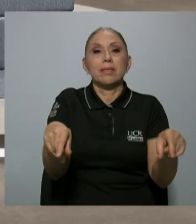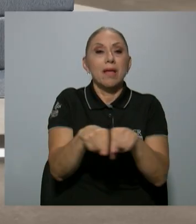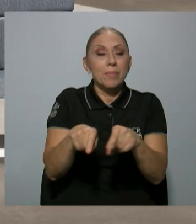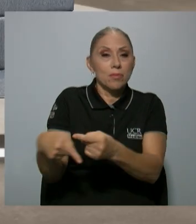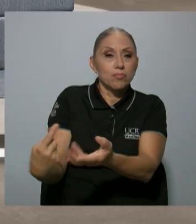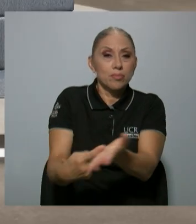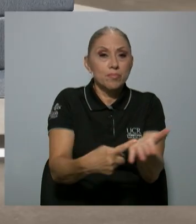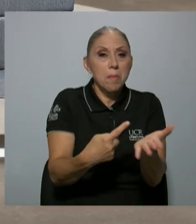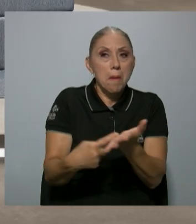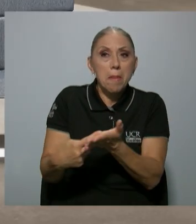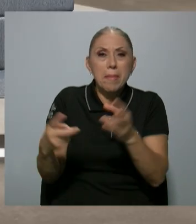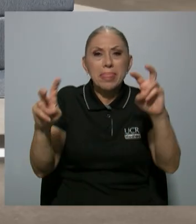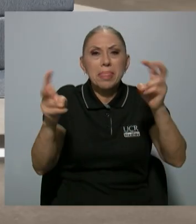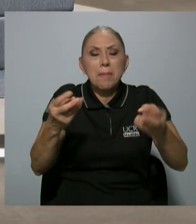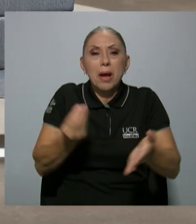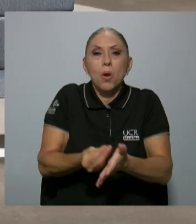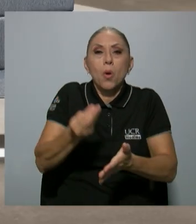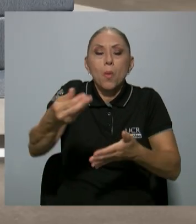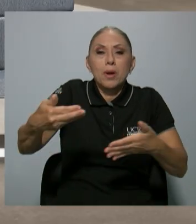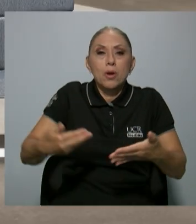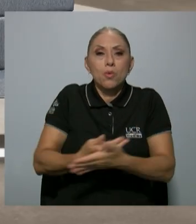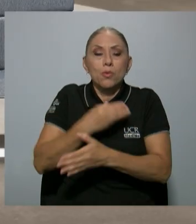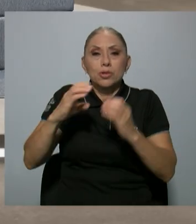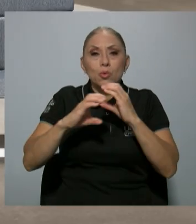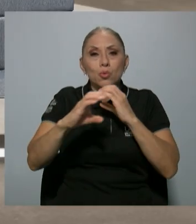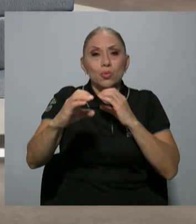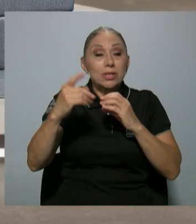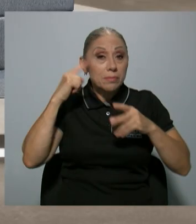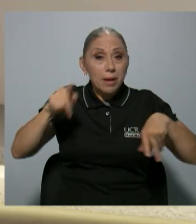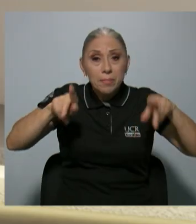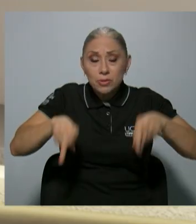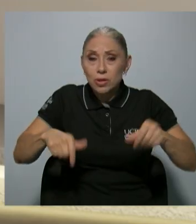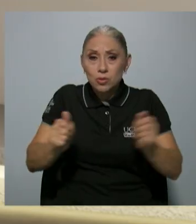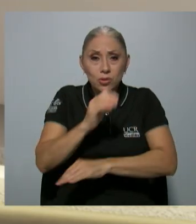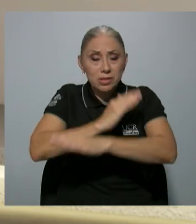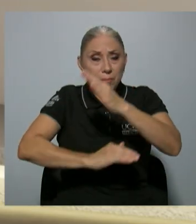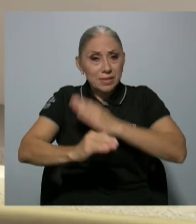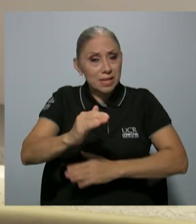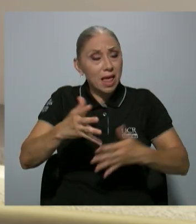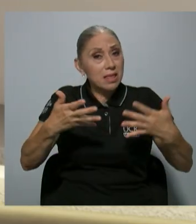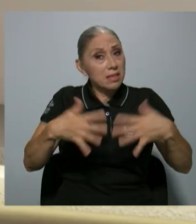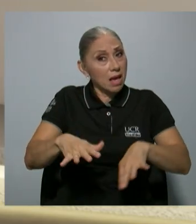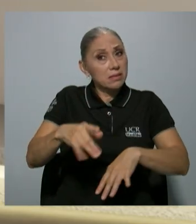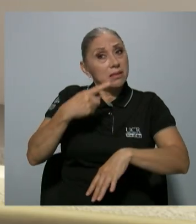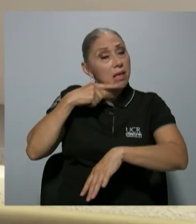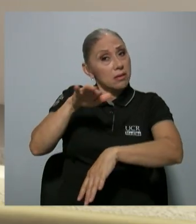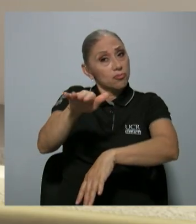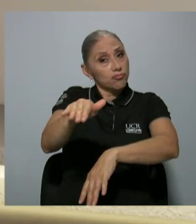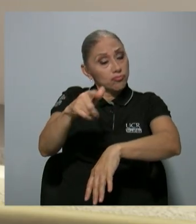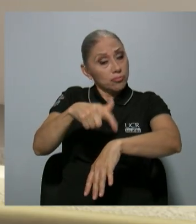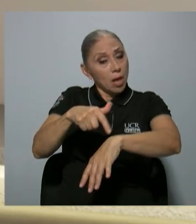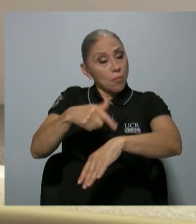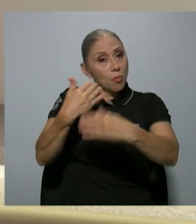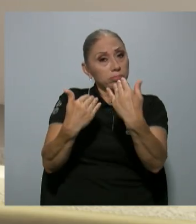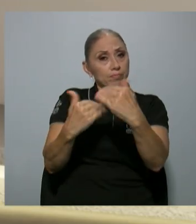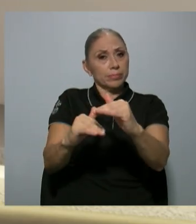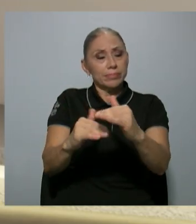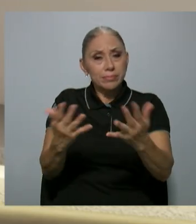nuevos autobuses para personas con discapacidad. Se les ha dado el plazo que requieran para ello,